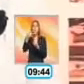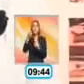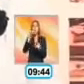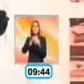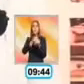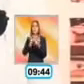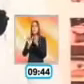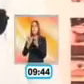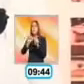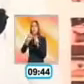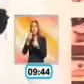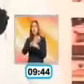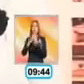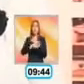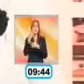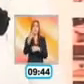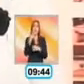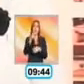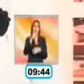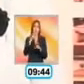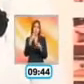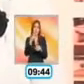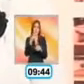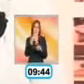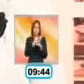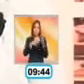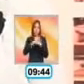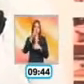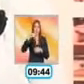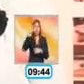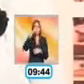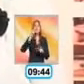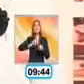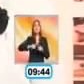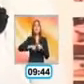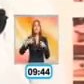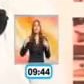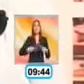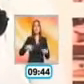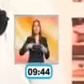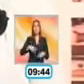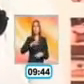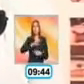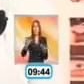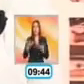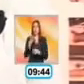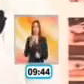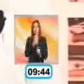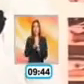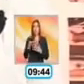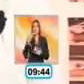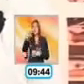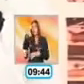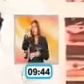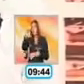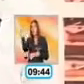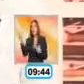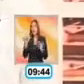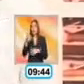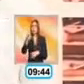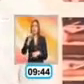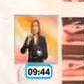vez aquí lo platicamos también, qué tipo de herramientas y quiénes se pueden dedicar a hackear. Realmente lo que sucede es que en lo